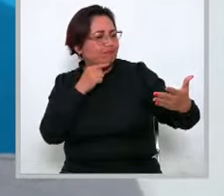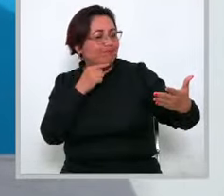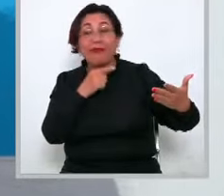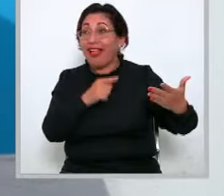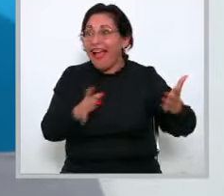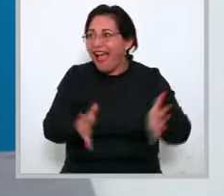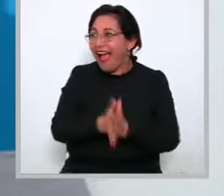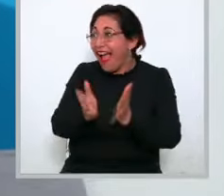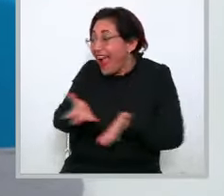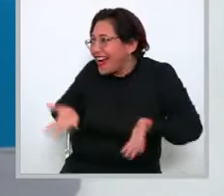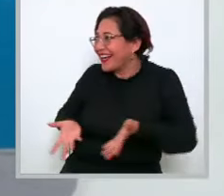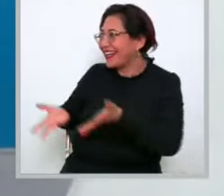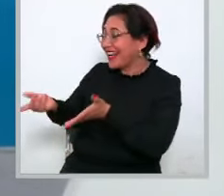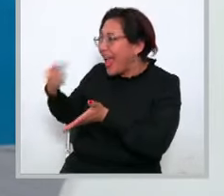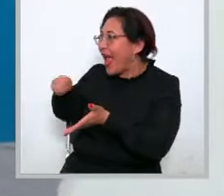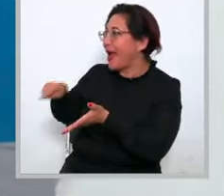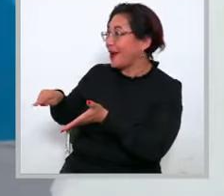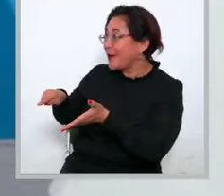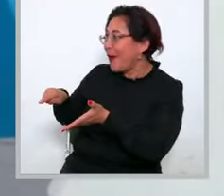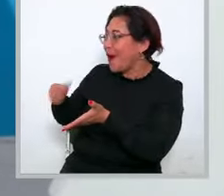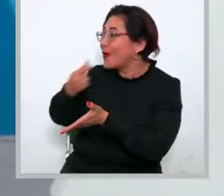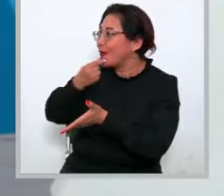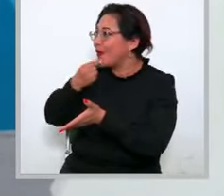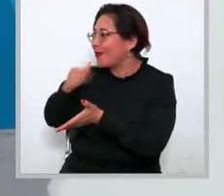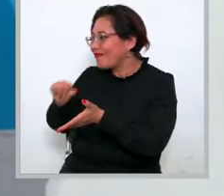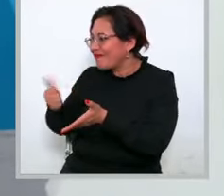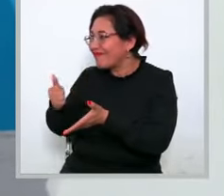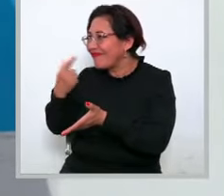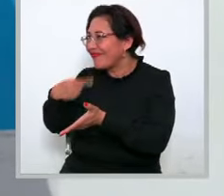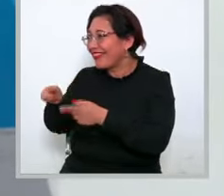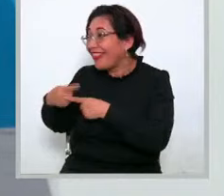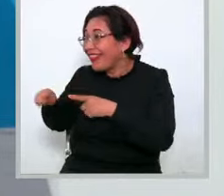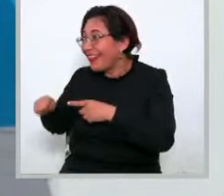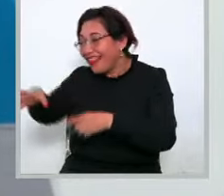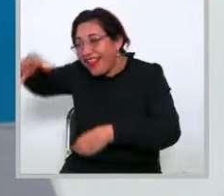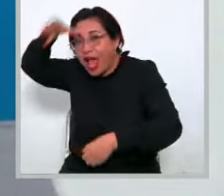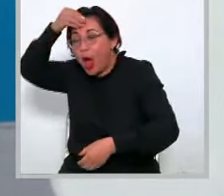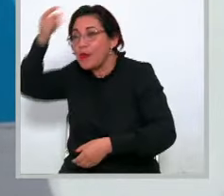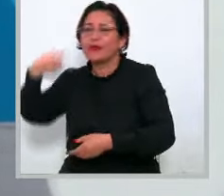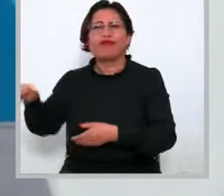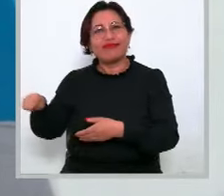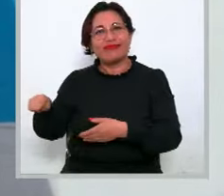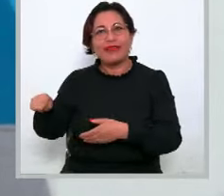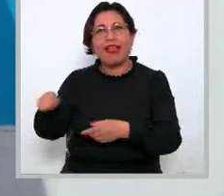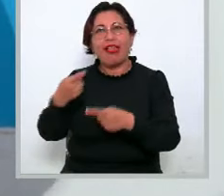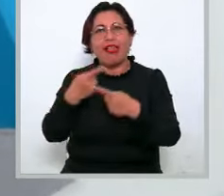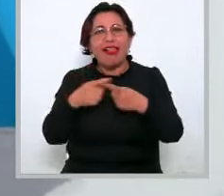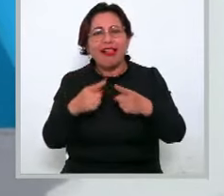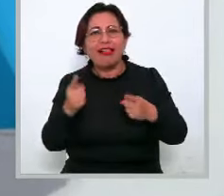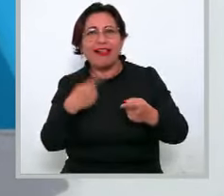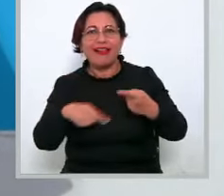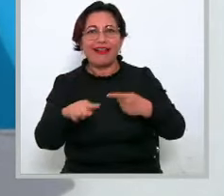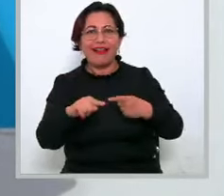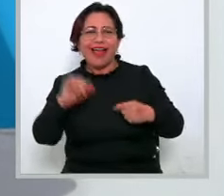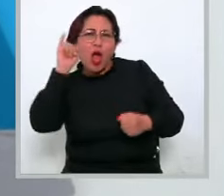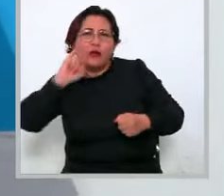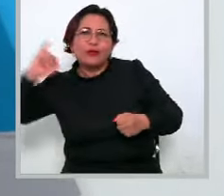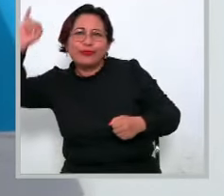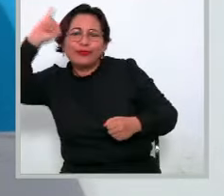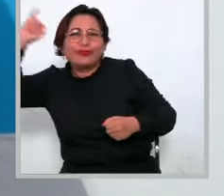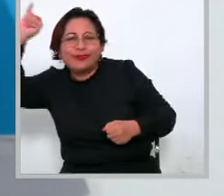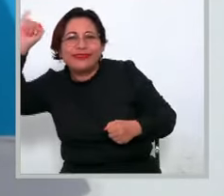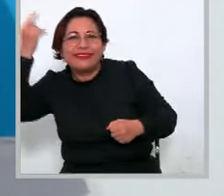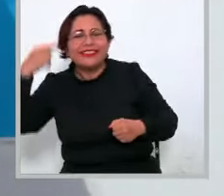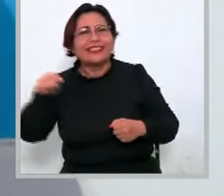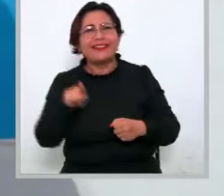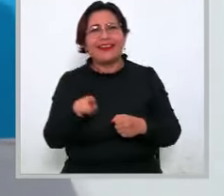Oaxaca y a través del sistema DIF Estatal Oaxaca, nosotros estamos encontrando oportunidades, puertas para la imaginación, fomentar de alguna